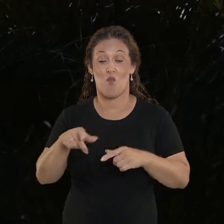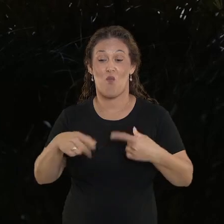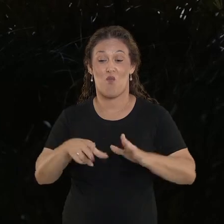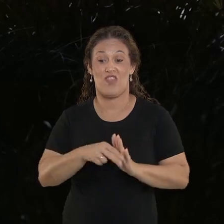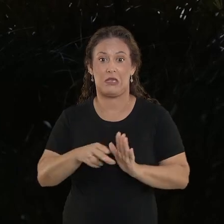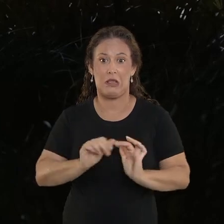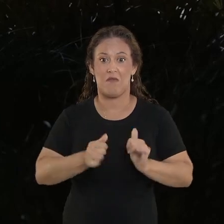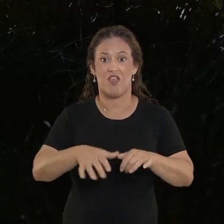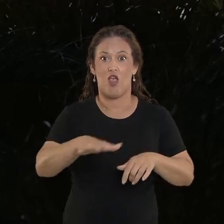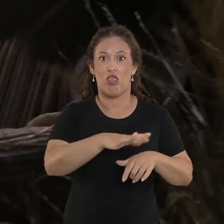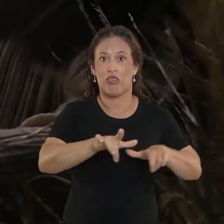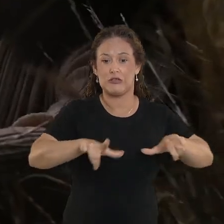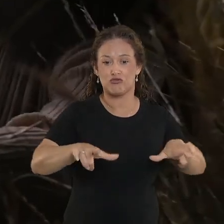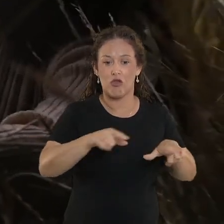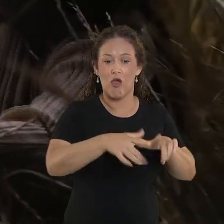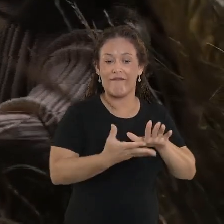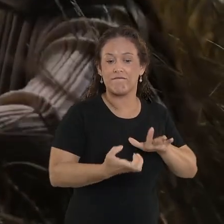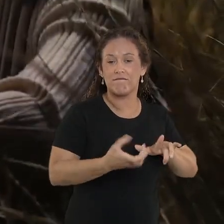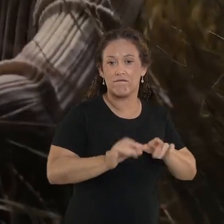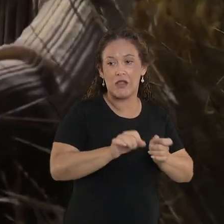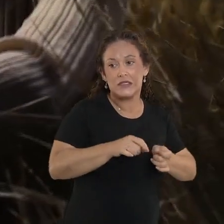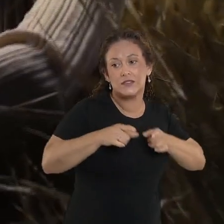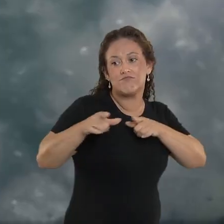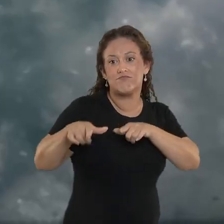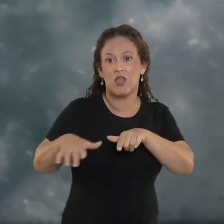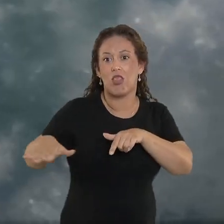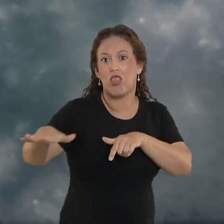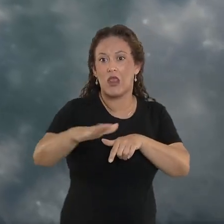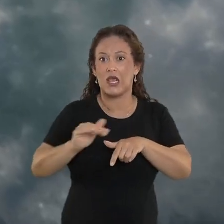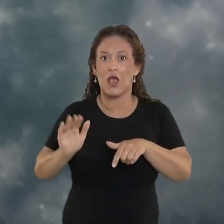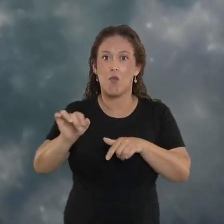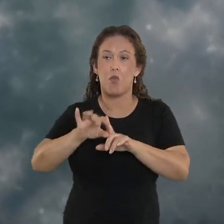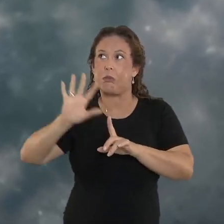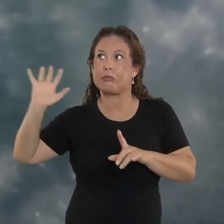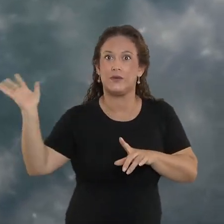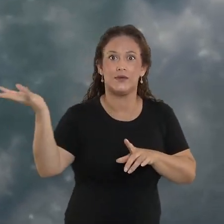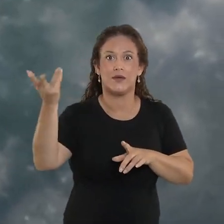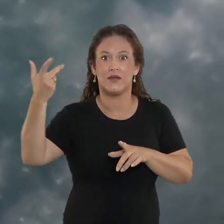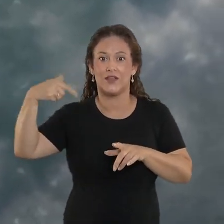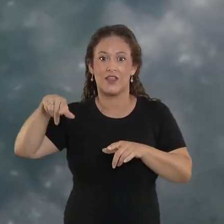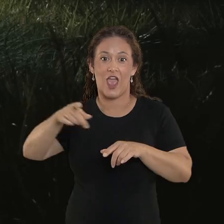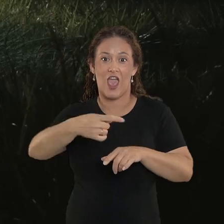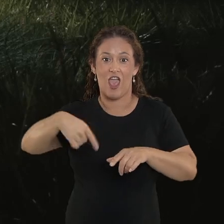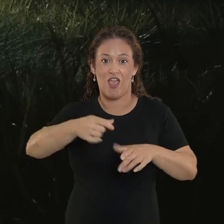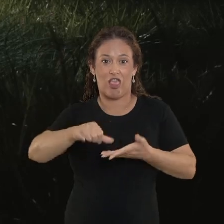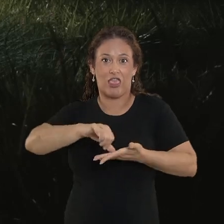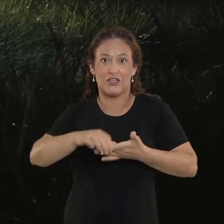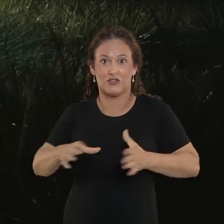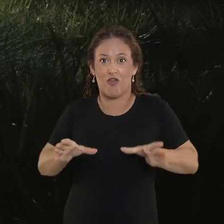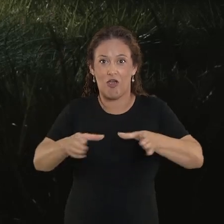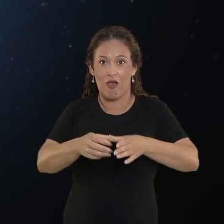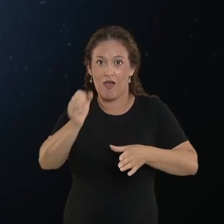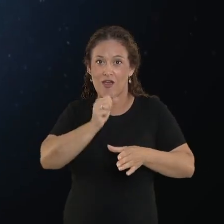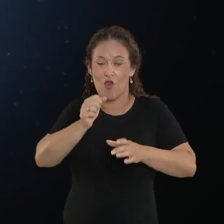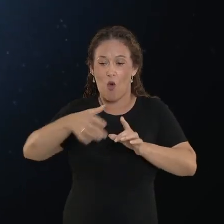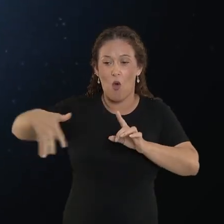Su videoclip comienza en un estudio de grabación y nos acaba llevando hasta una explanada de campo espacial, con ellos en el centro